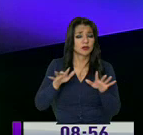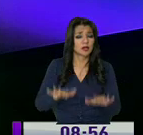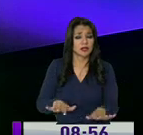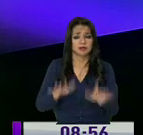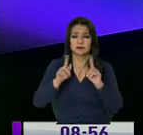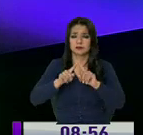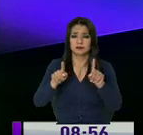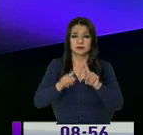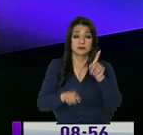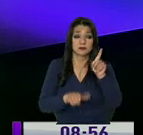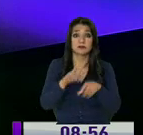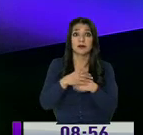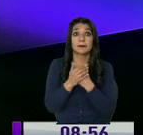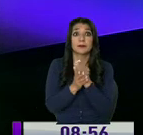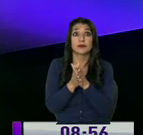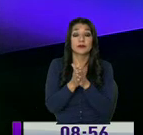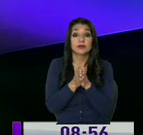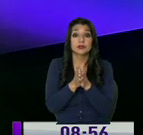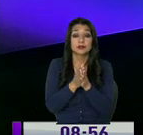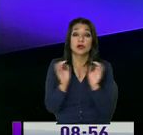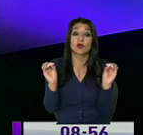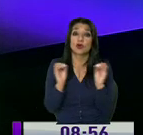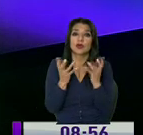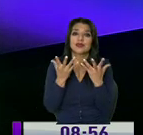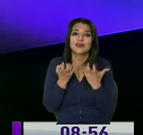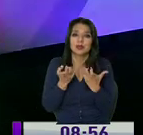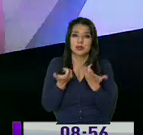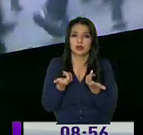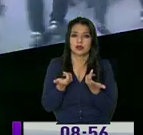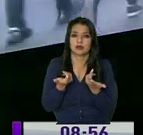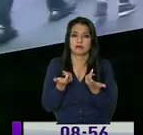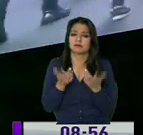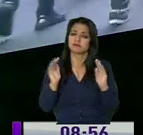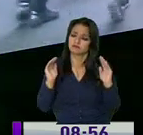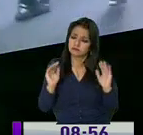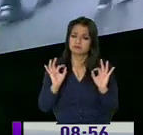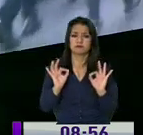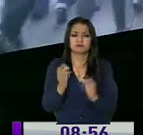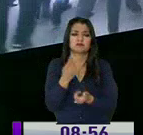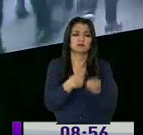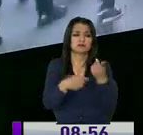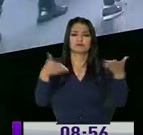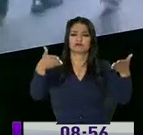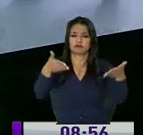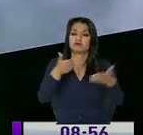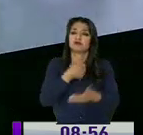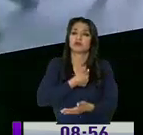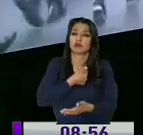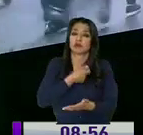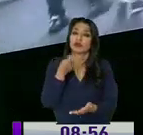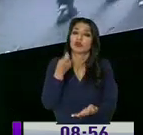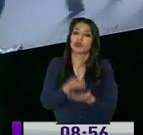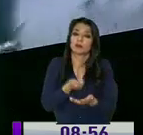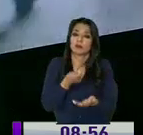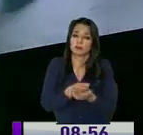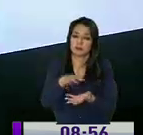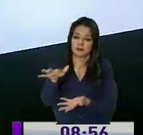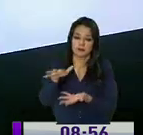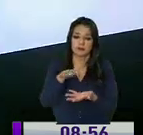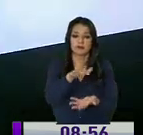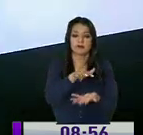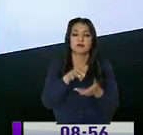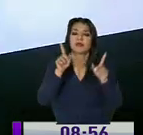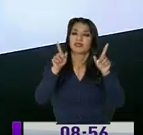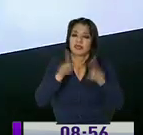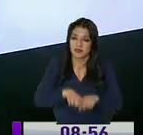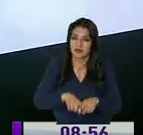los que se aprovechan y los que tratan de mantener los equilibrios en favor de nosotros que tenemos que abastecernos. Así que ese